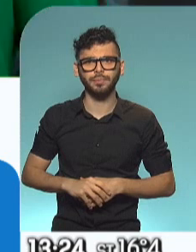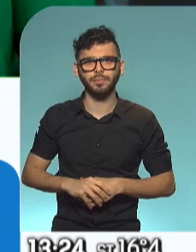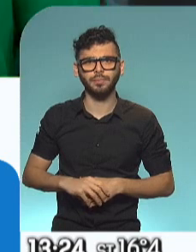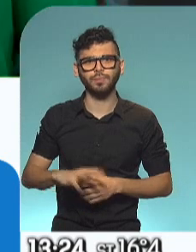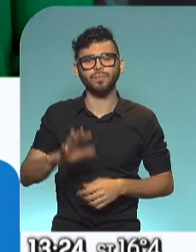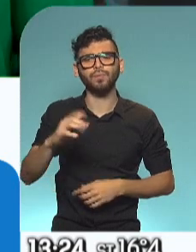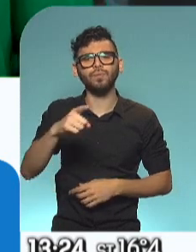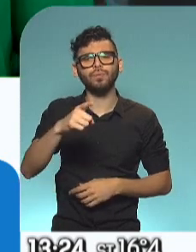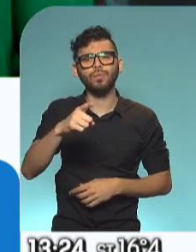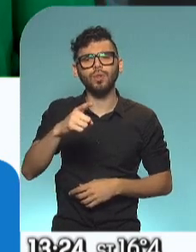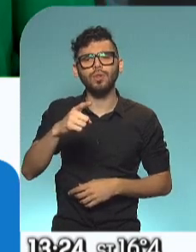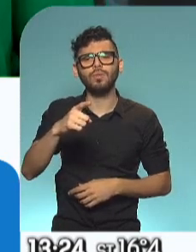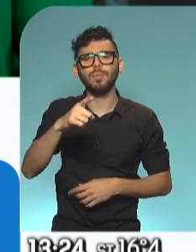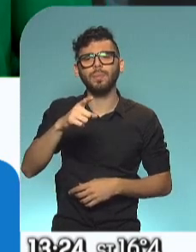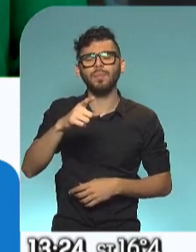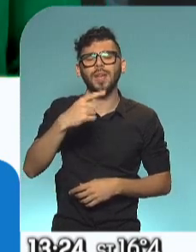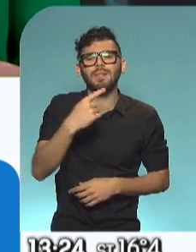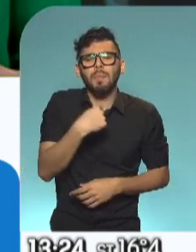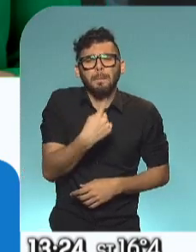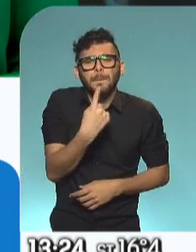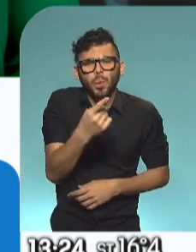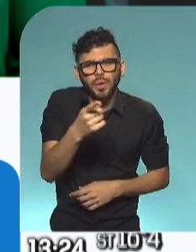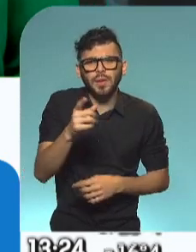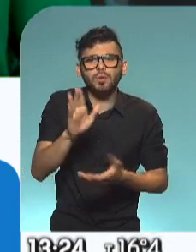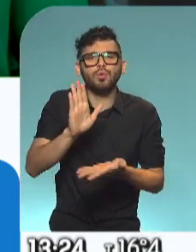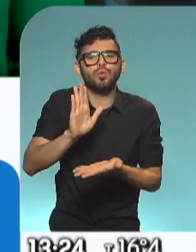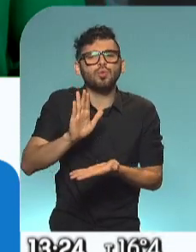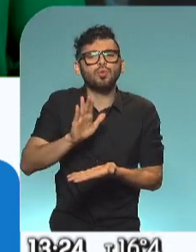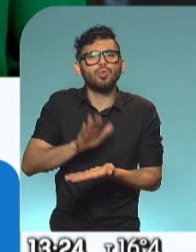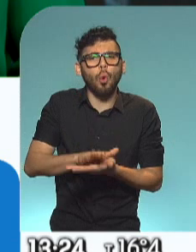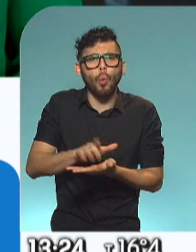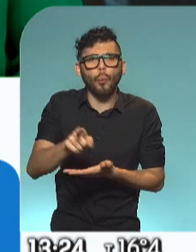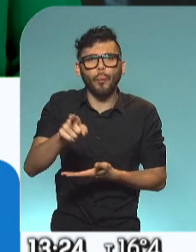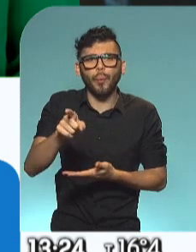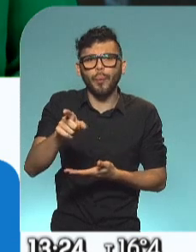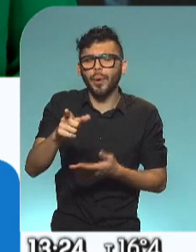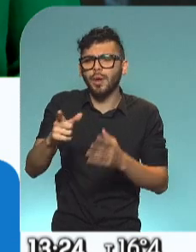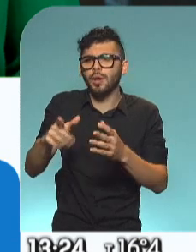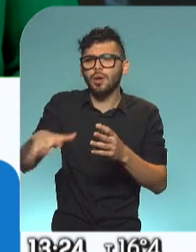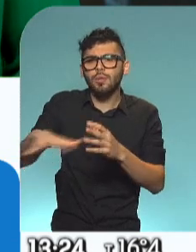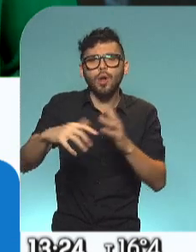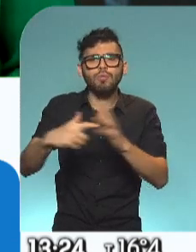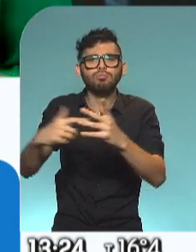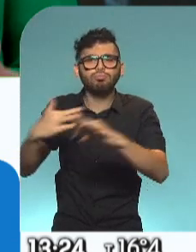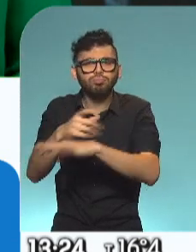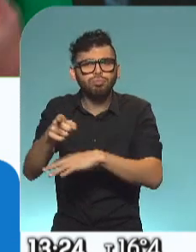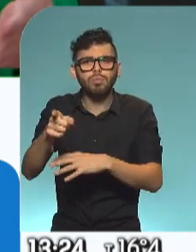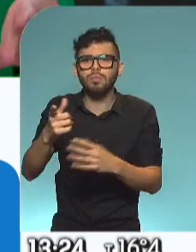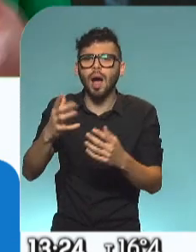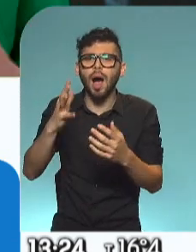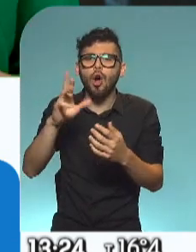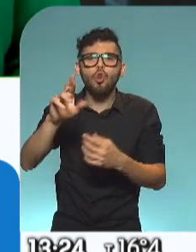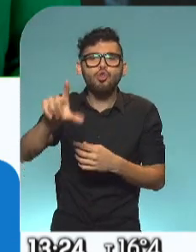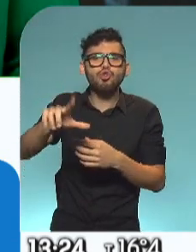Saskia, quería preguntarle acerca del rol o las transformaciones que pueden darse en el ámbito urbano. Sabemos que aquellos sectores o